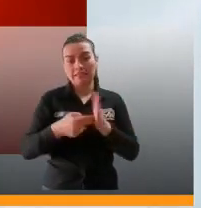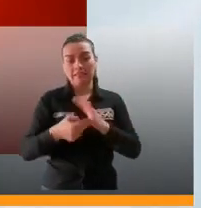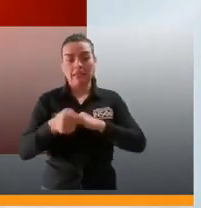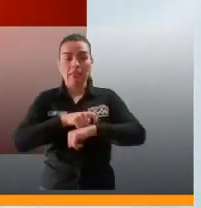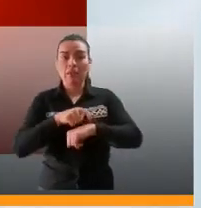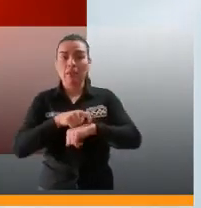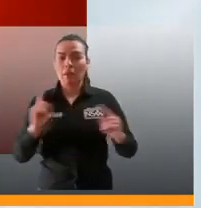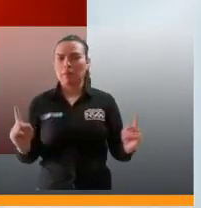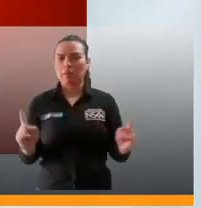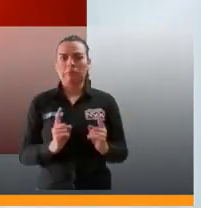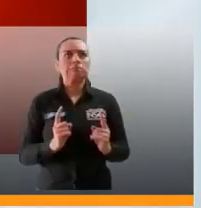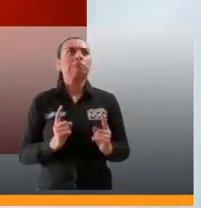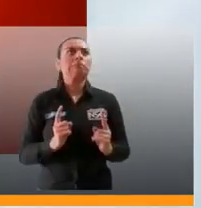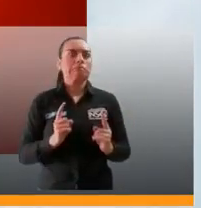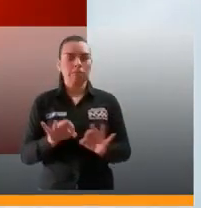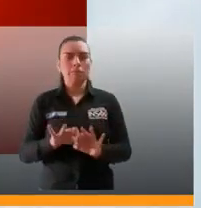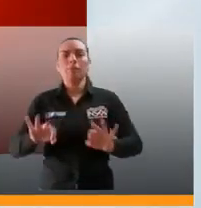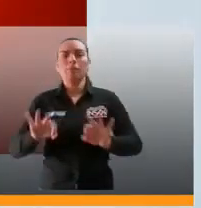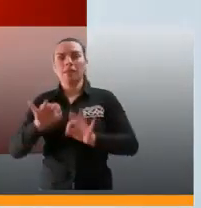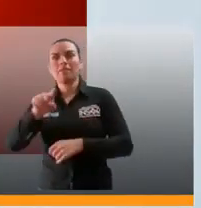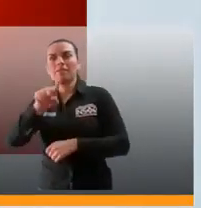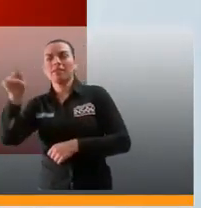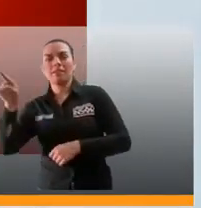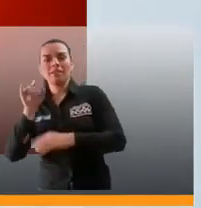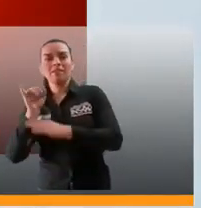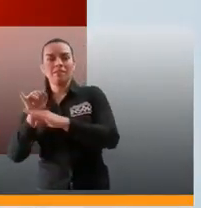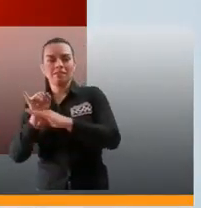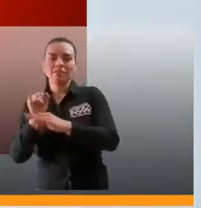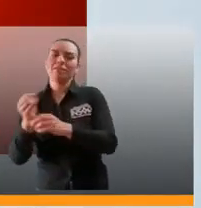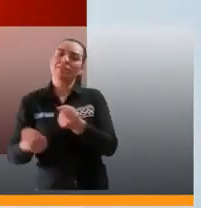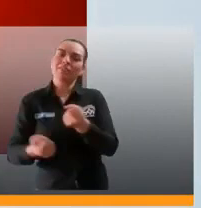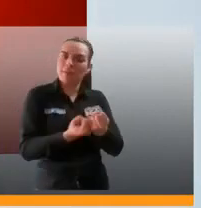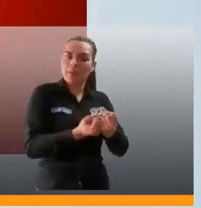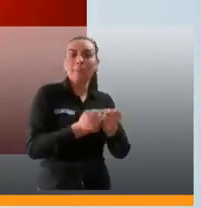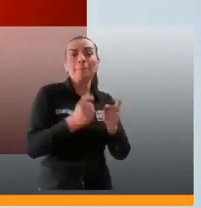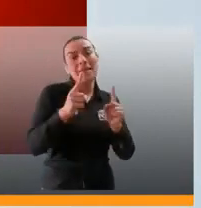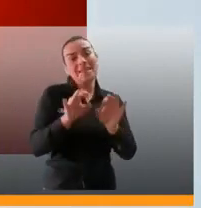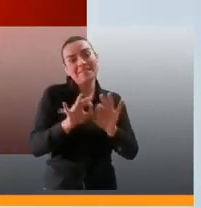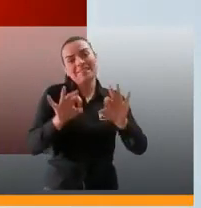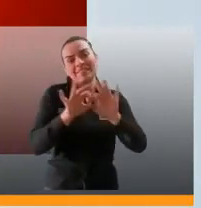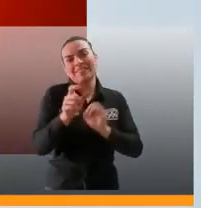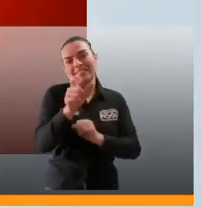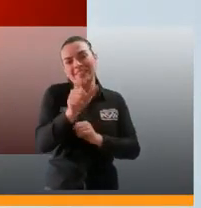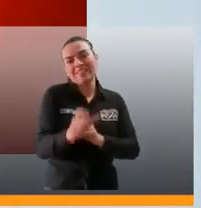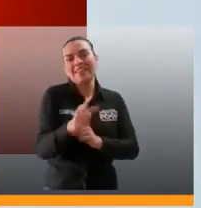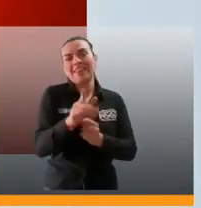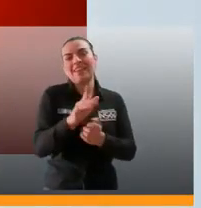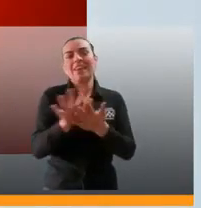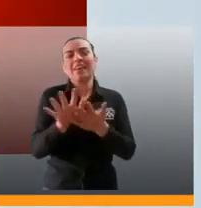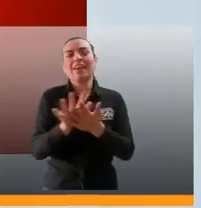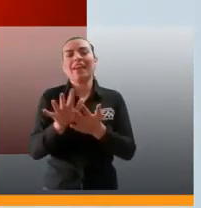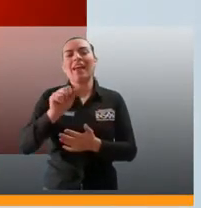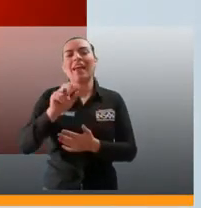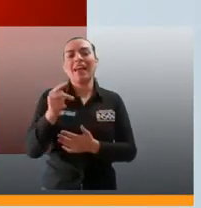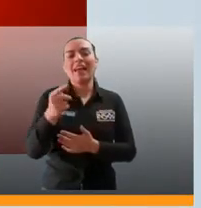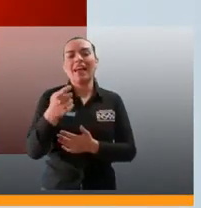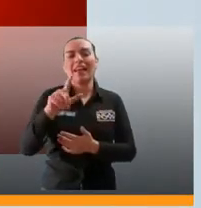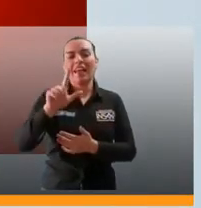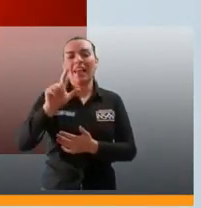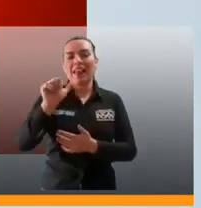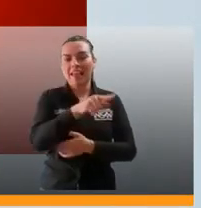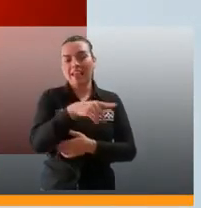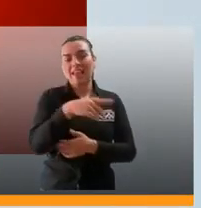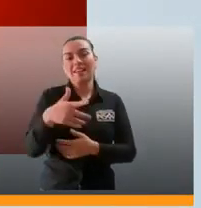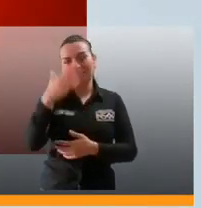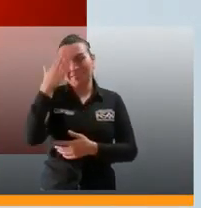las instituciones, pero también es muy rico contar desde la experiencia que tiene Ángela, que nos cuente y nos dé sugerencias para